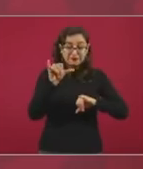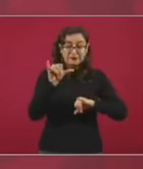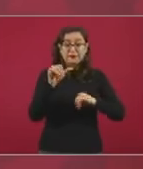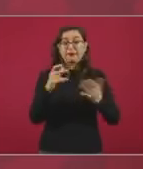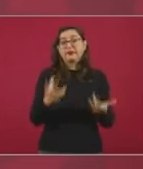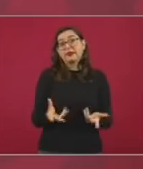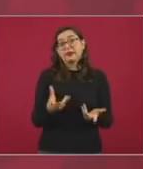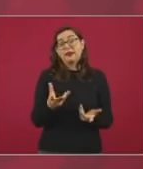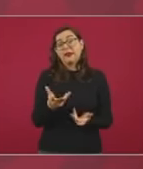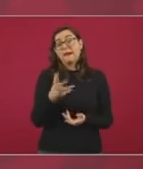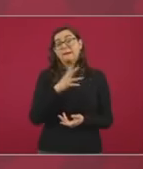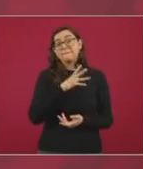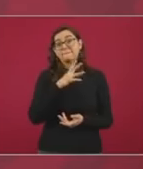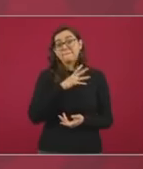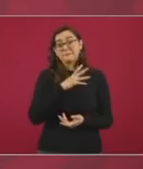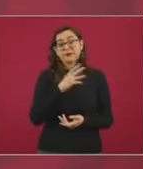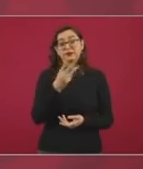conforman cerca de